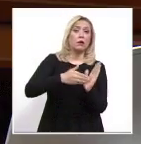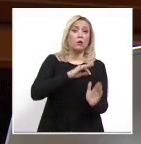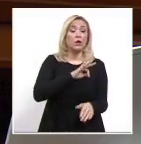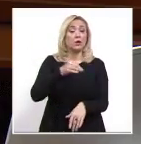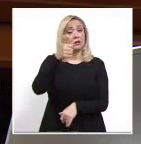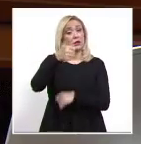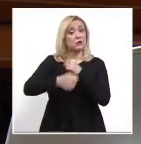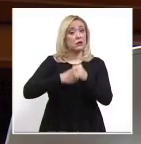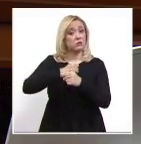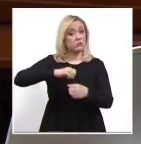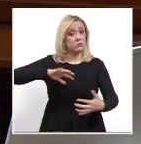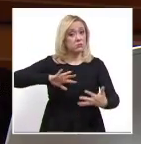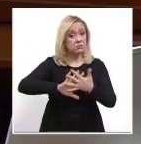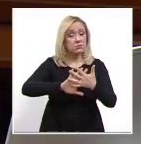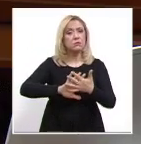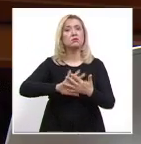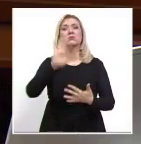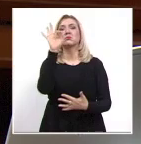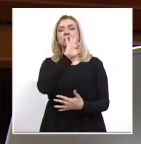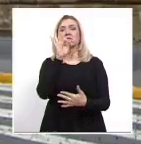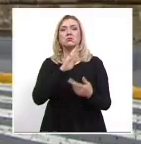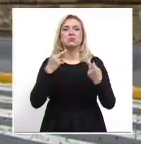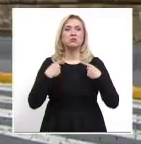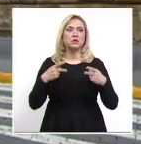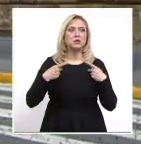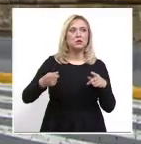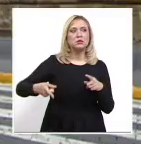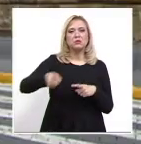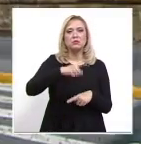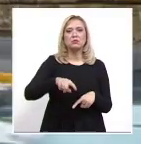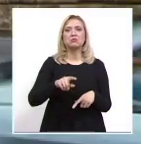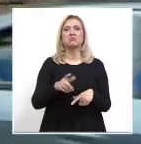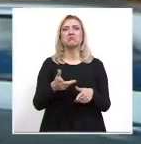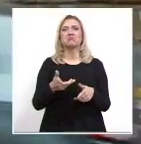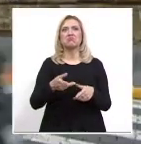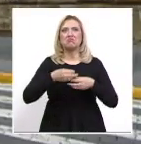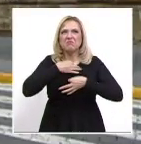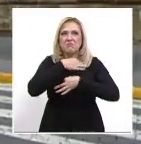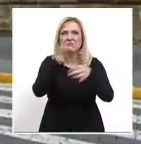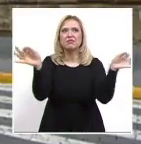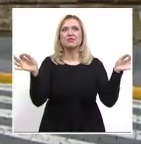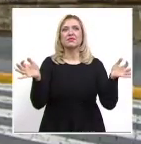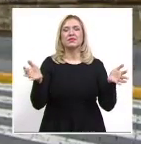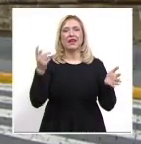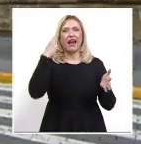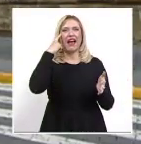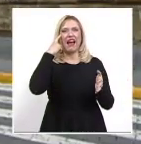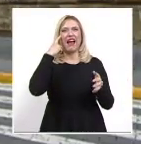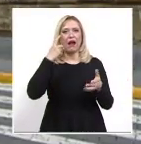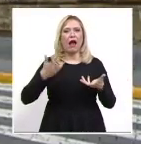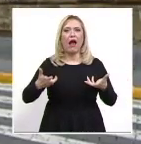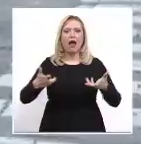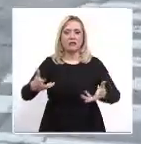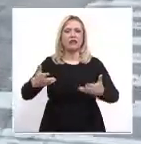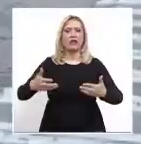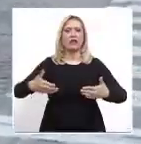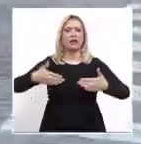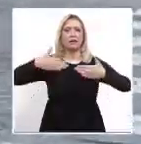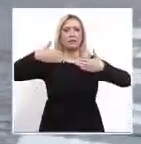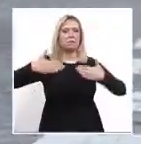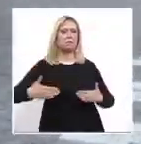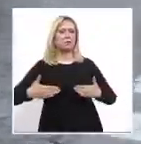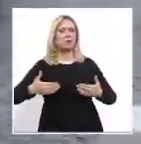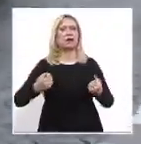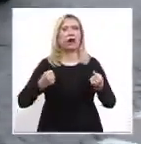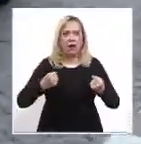6 años de prisión a quien participara, promoviera u organizara el bloqueo parcial o total de